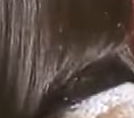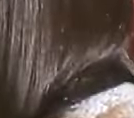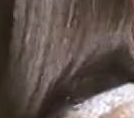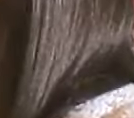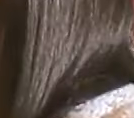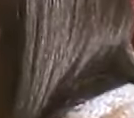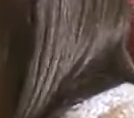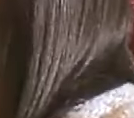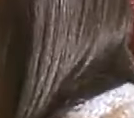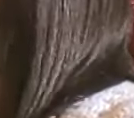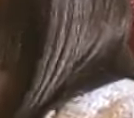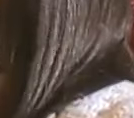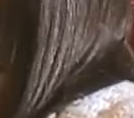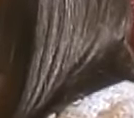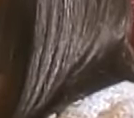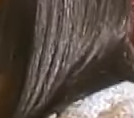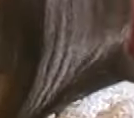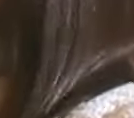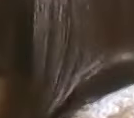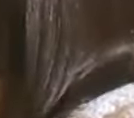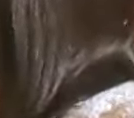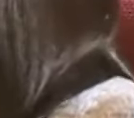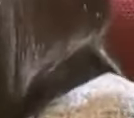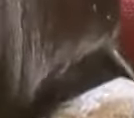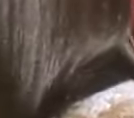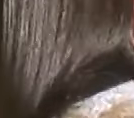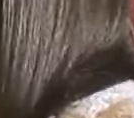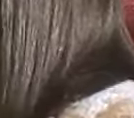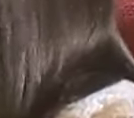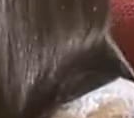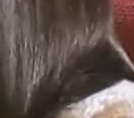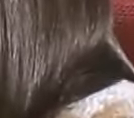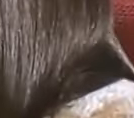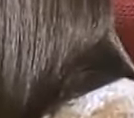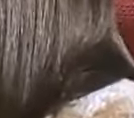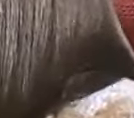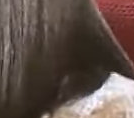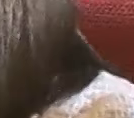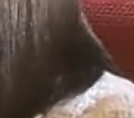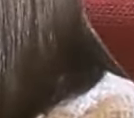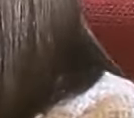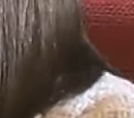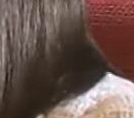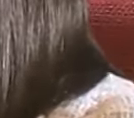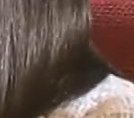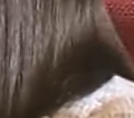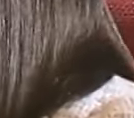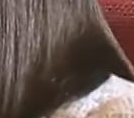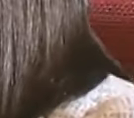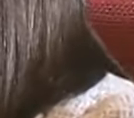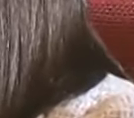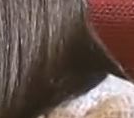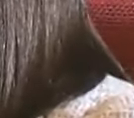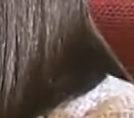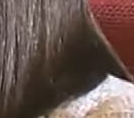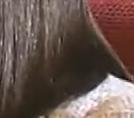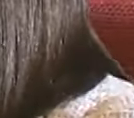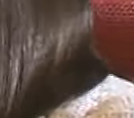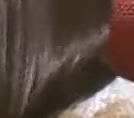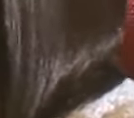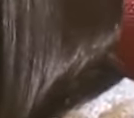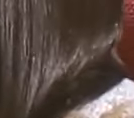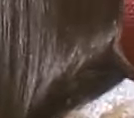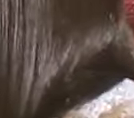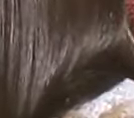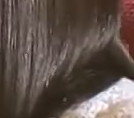campaña y el proceso electoral rayan el exceso de la demagogia. cuál es la posición de ustedes referente a este